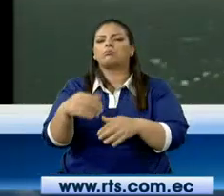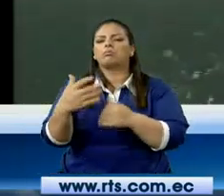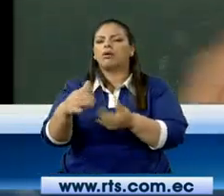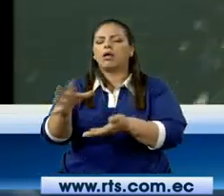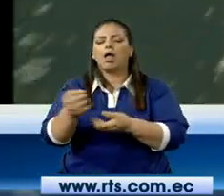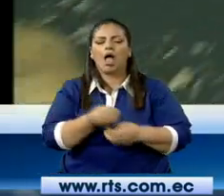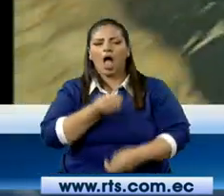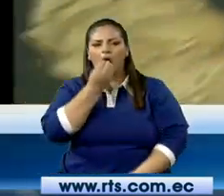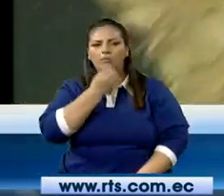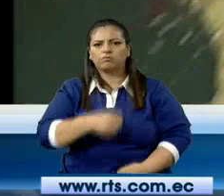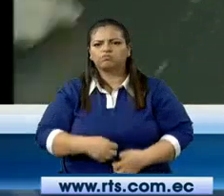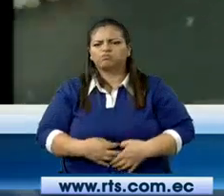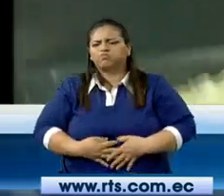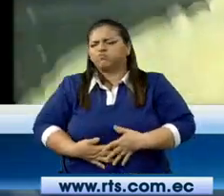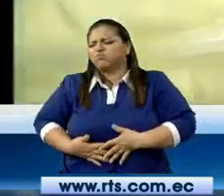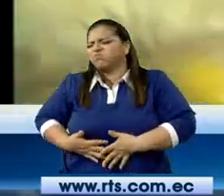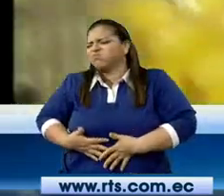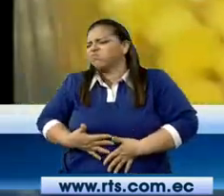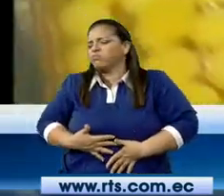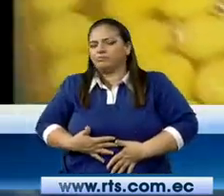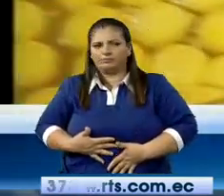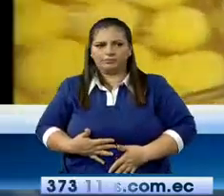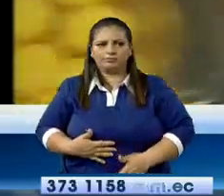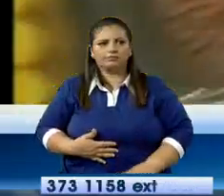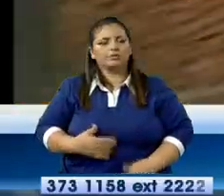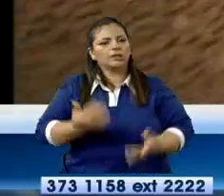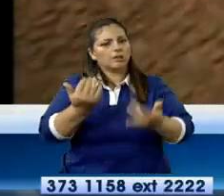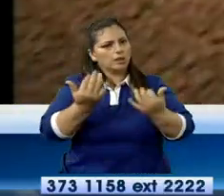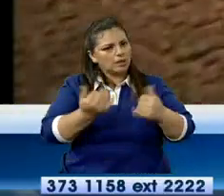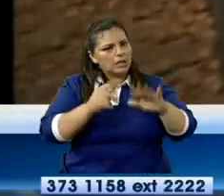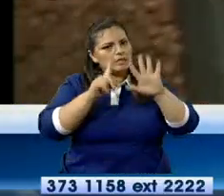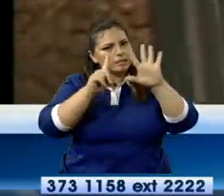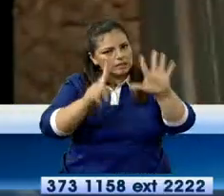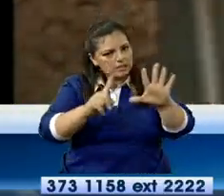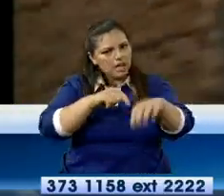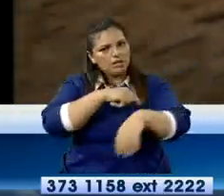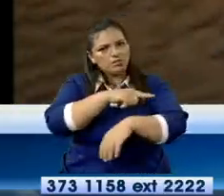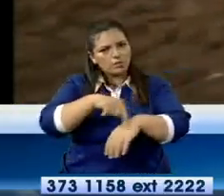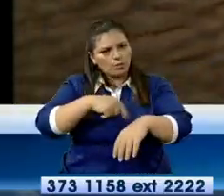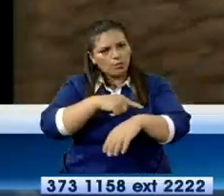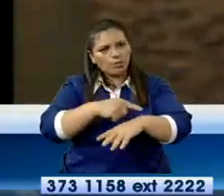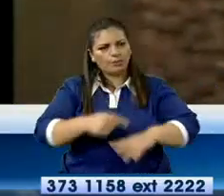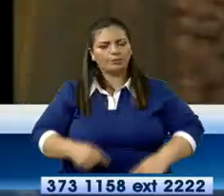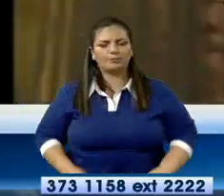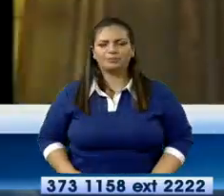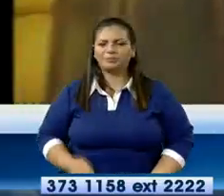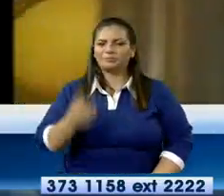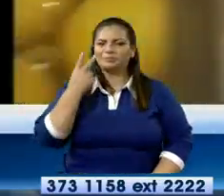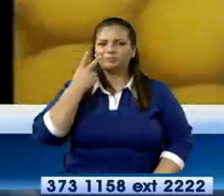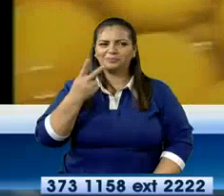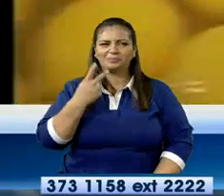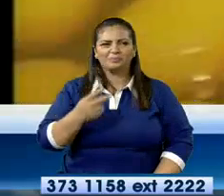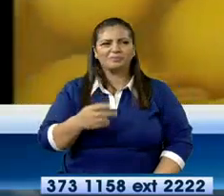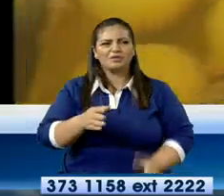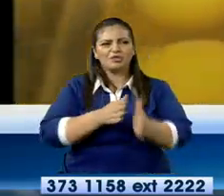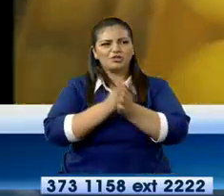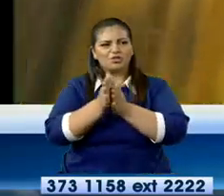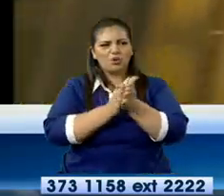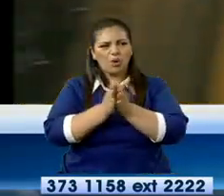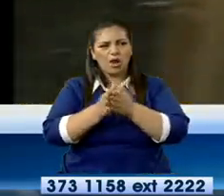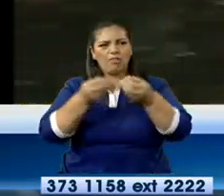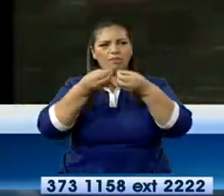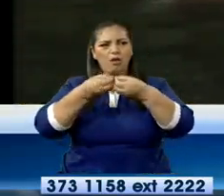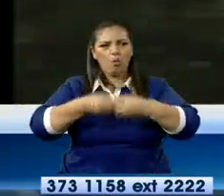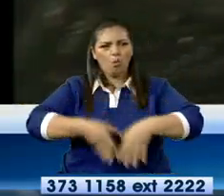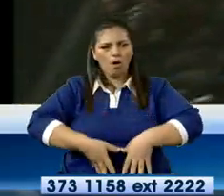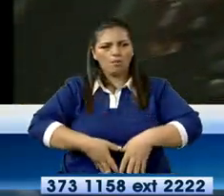vamos a hacer un repaso rapidito. Miren, por ejemplo, el pan de Pascua generalmente tiene nueces, le ponen chispa de chocolate, ahí están los huevos,